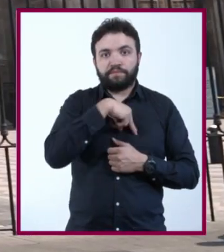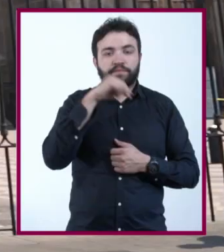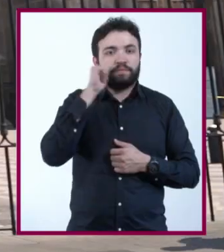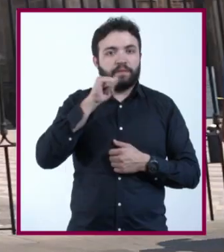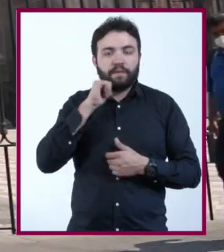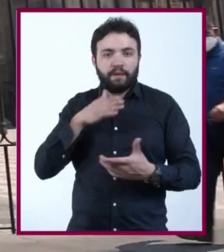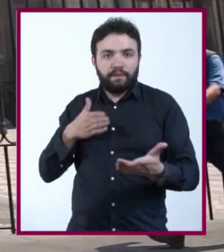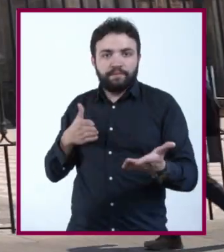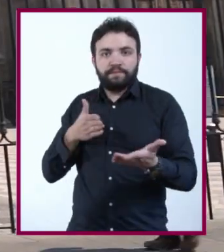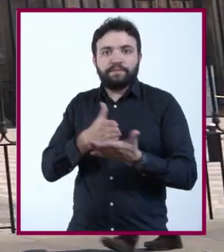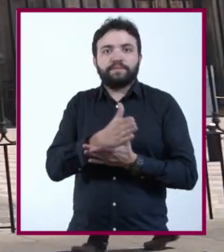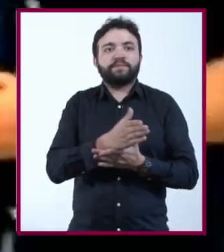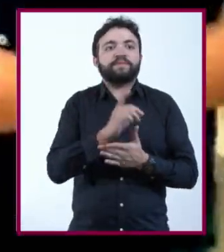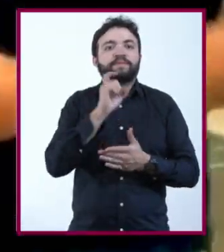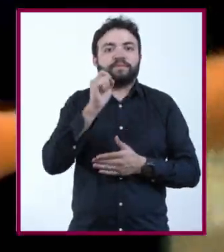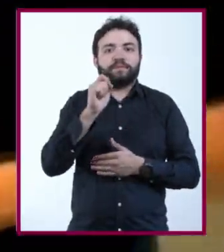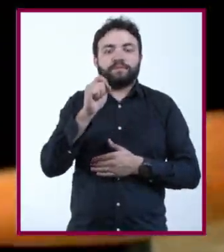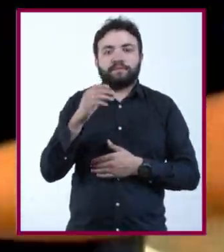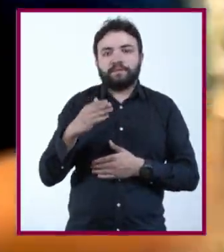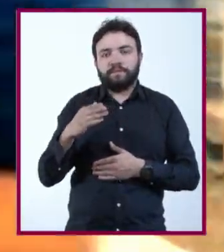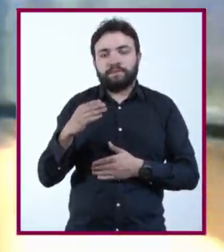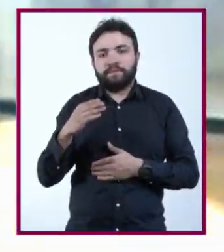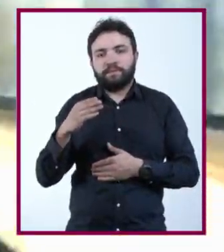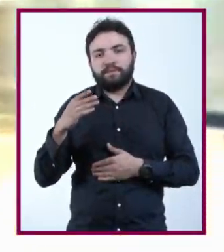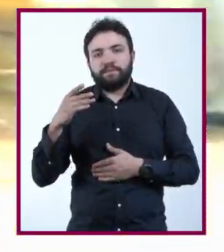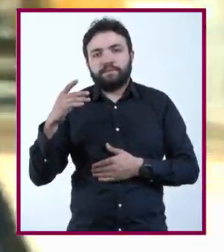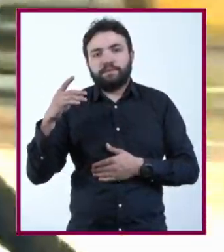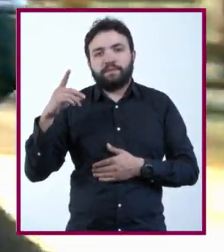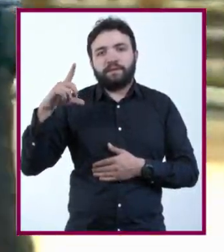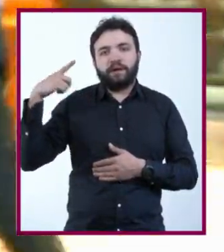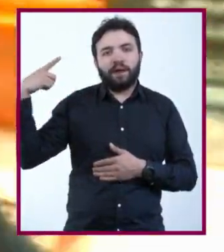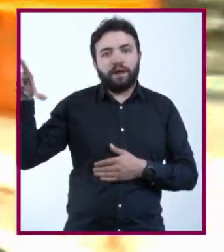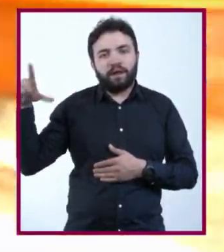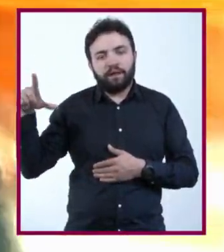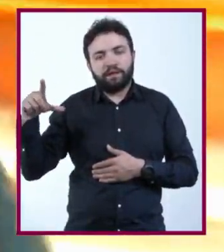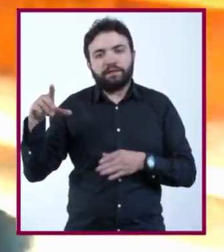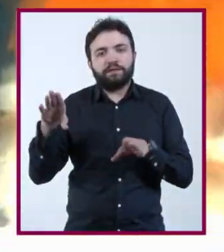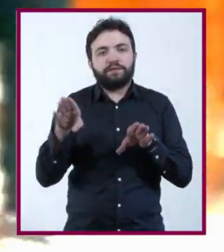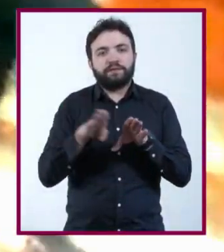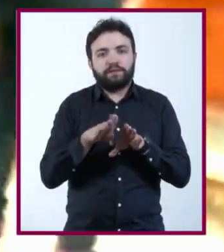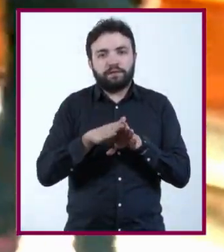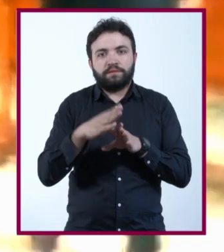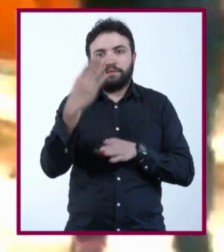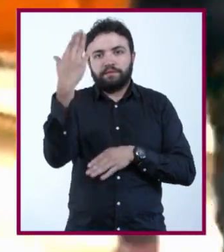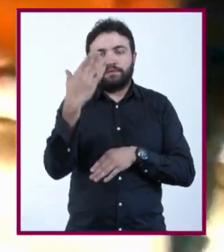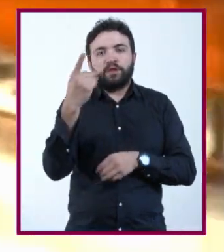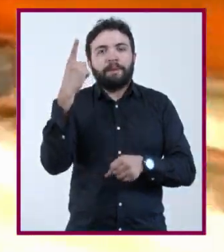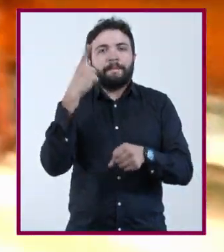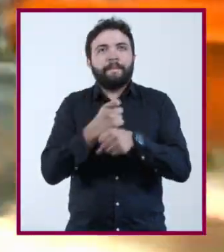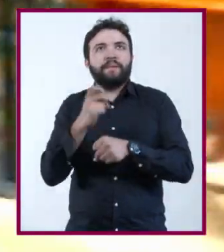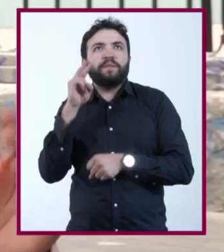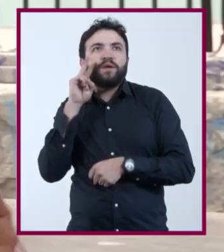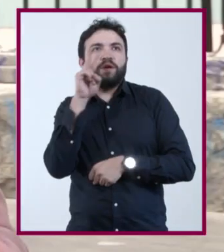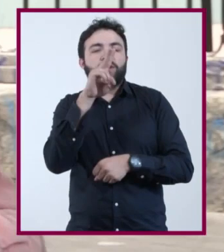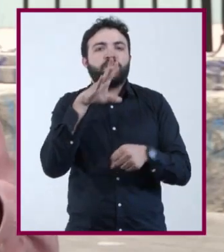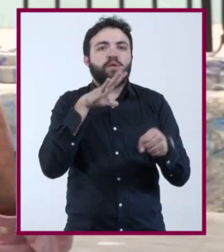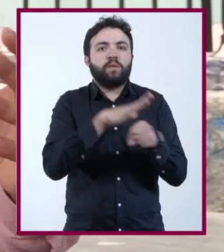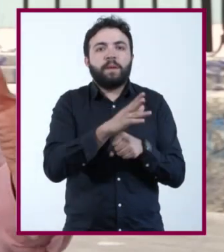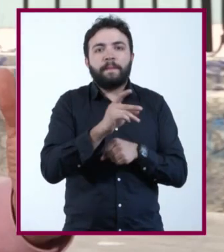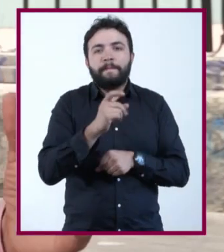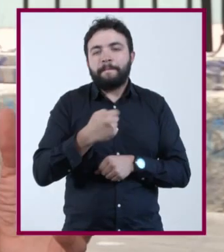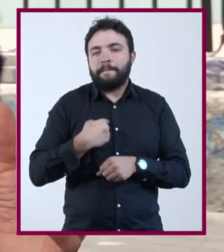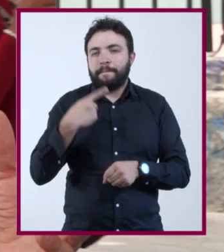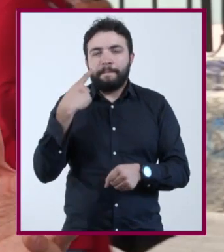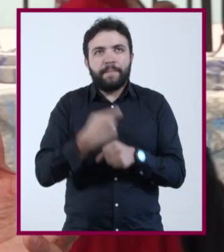Nosotros entramos por una de estas portadas laterales que están en el frente, y lo primero que vemos, lo primero que